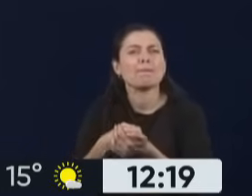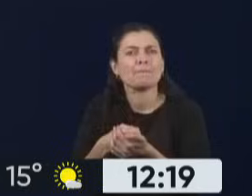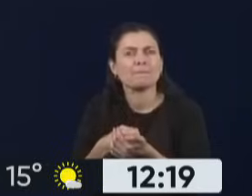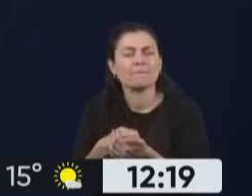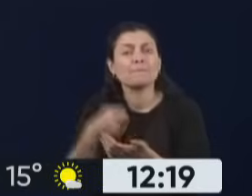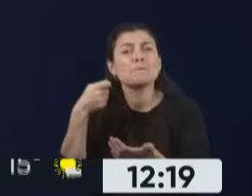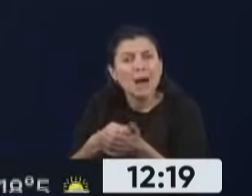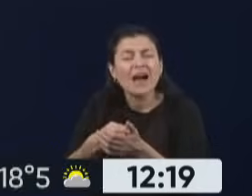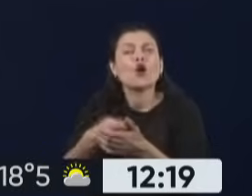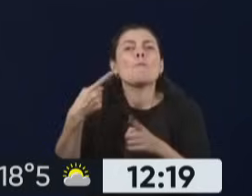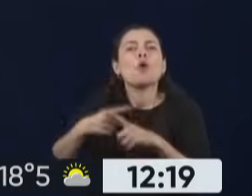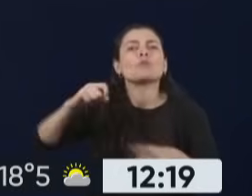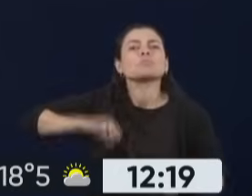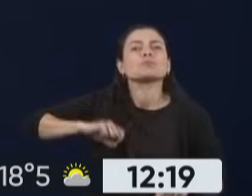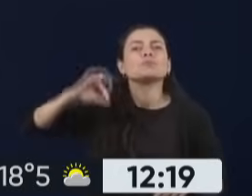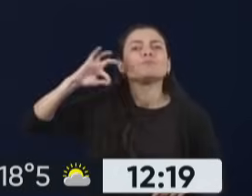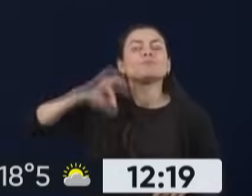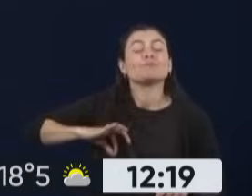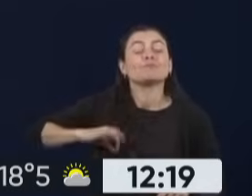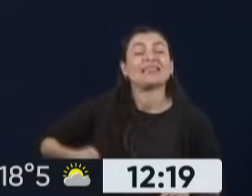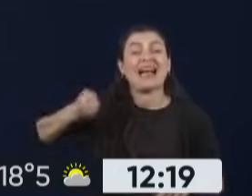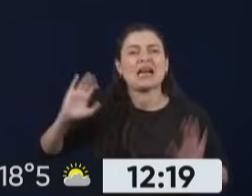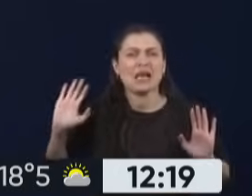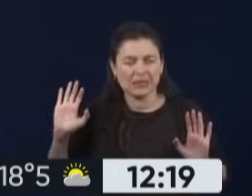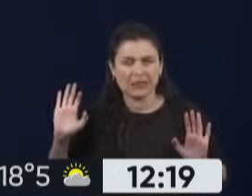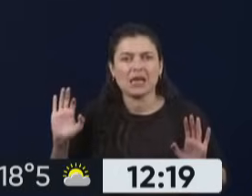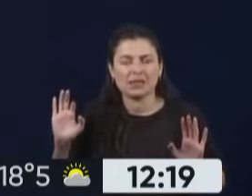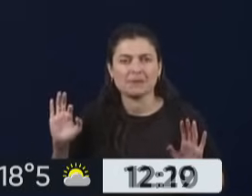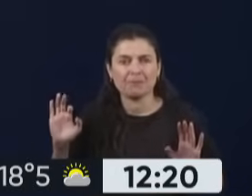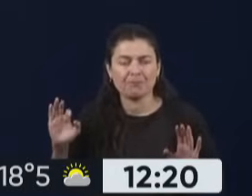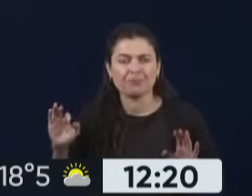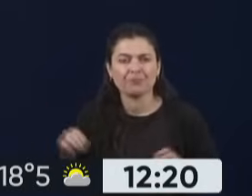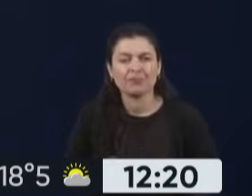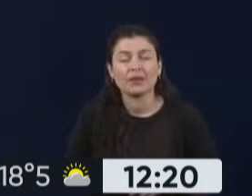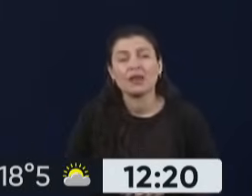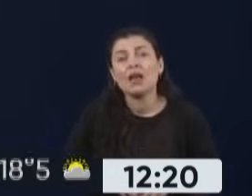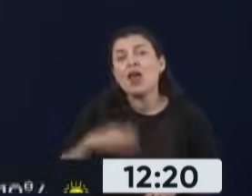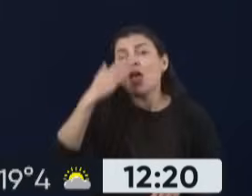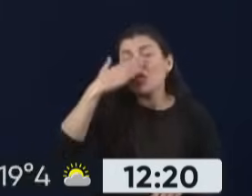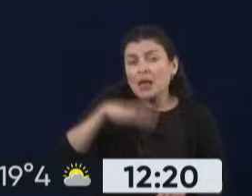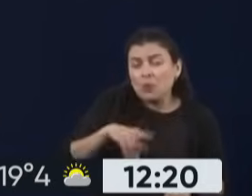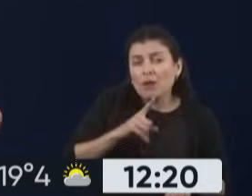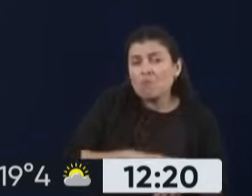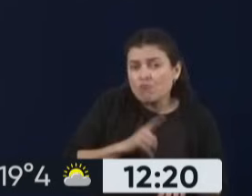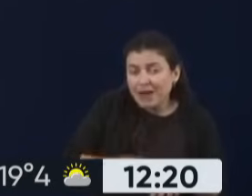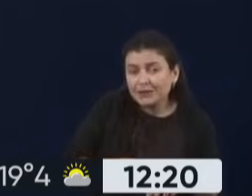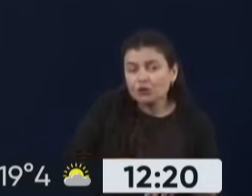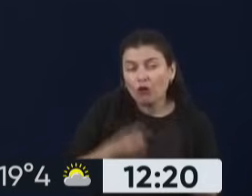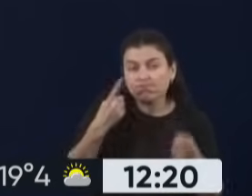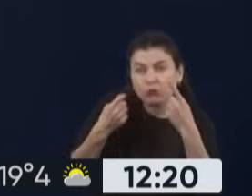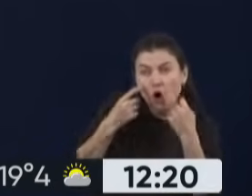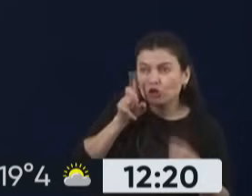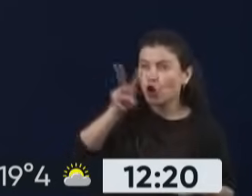de ganancias. Vos vas a poder convalidar eso y efectivizarlo con el pago, o si no estás